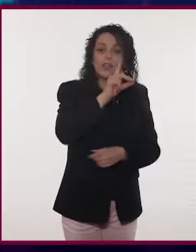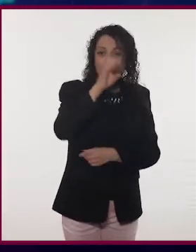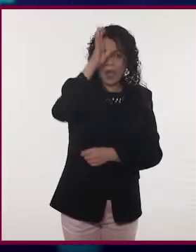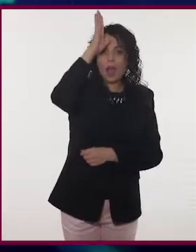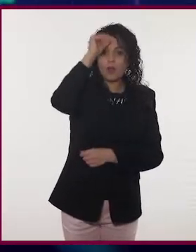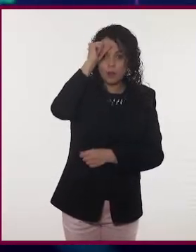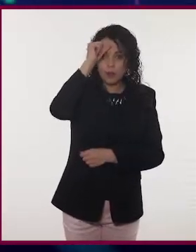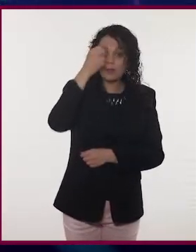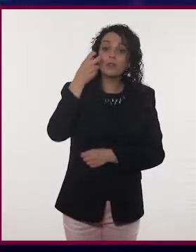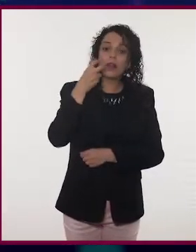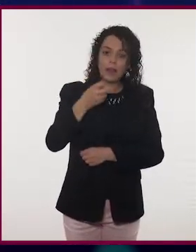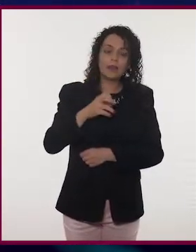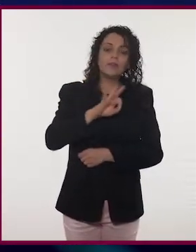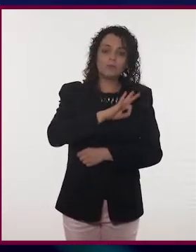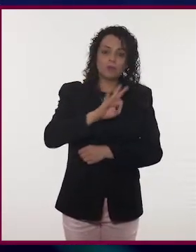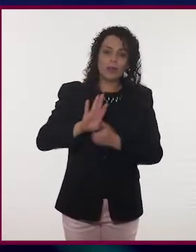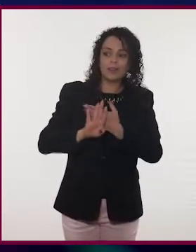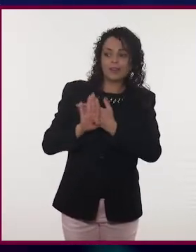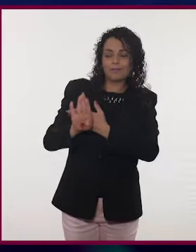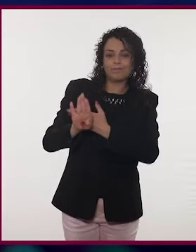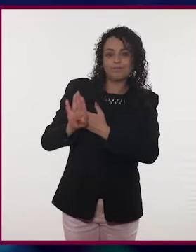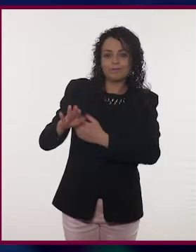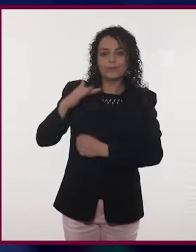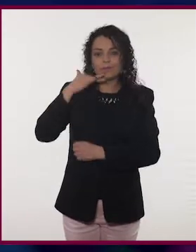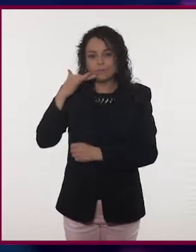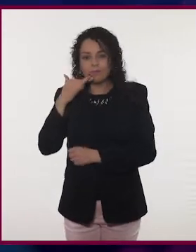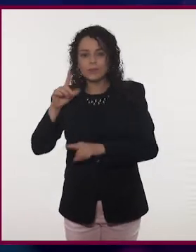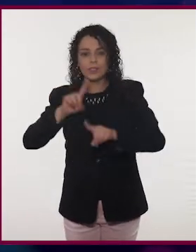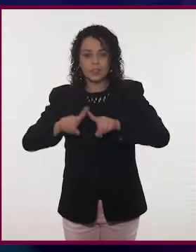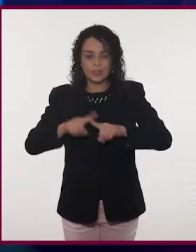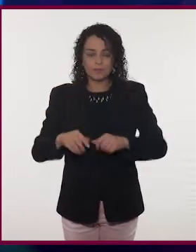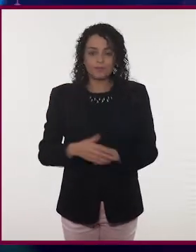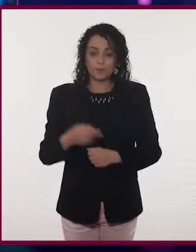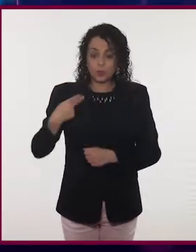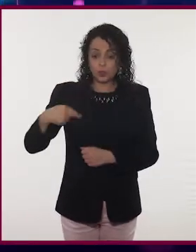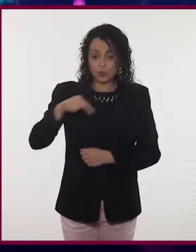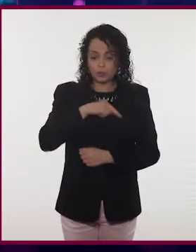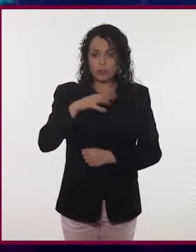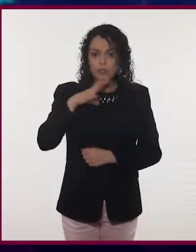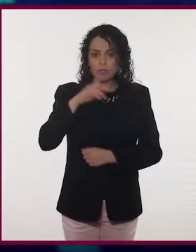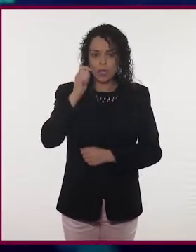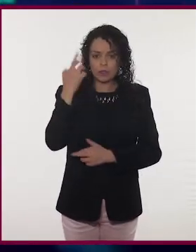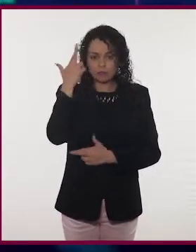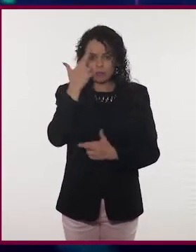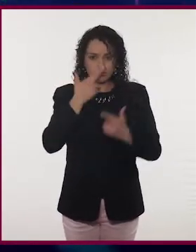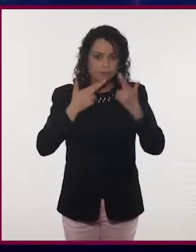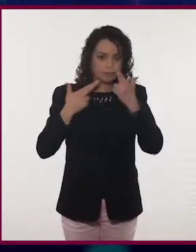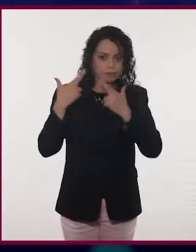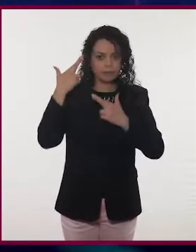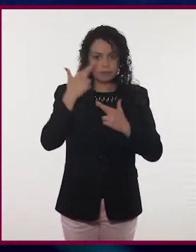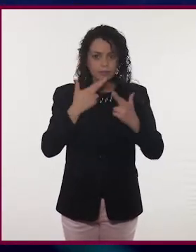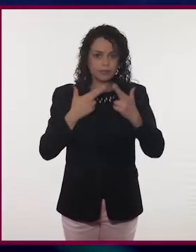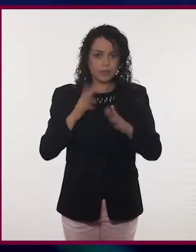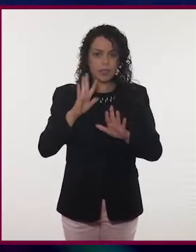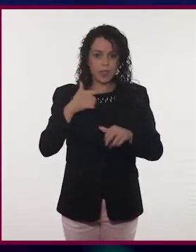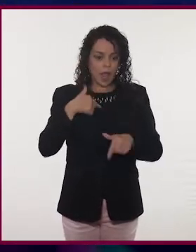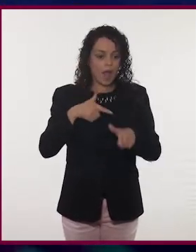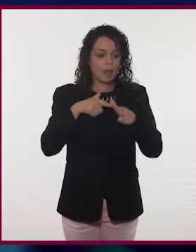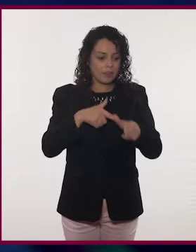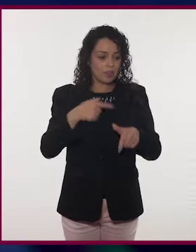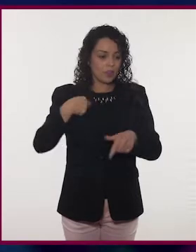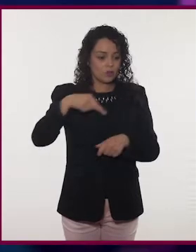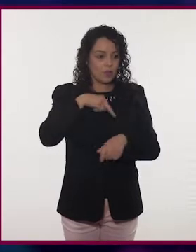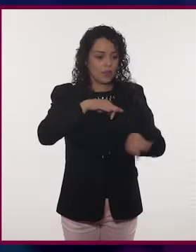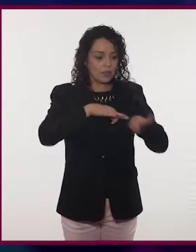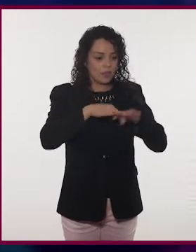se pueden ir mitigando estos temas. Nosotros tenemos un proceso de verificación con los anfitriones con los que ya trabajamos más de cerca, que